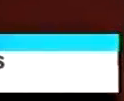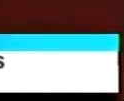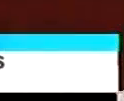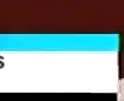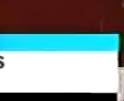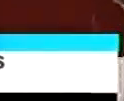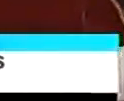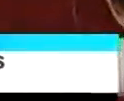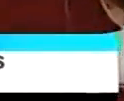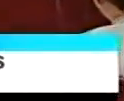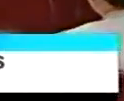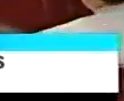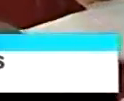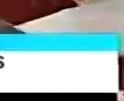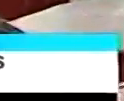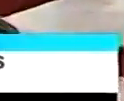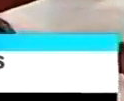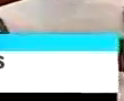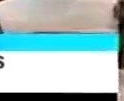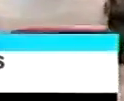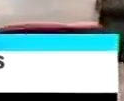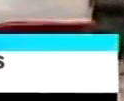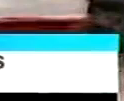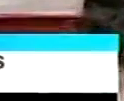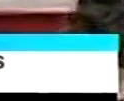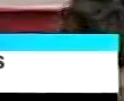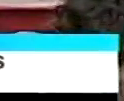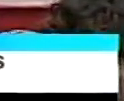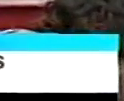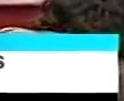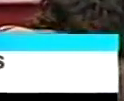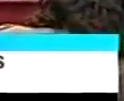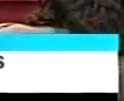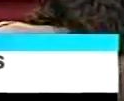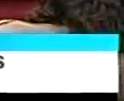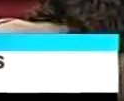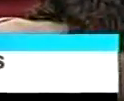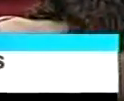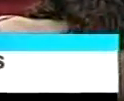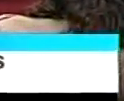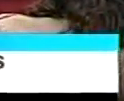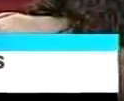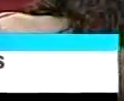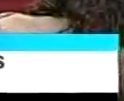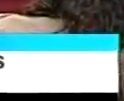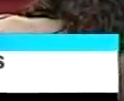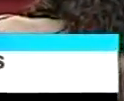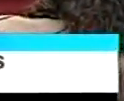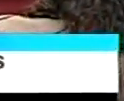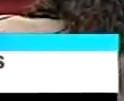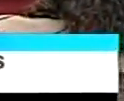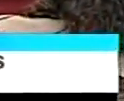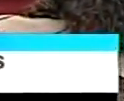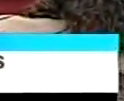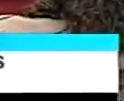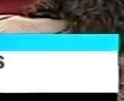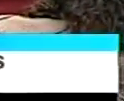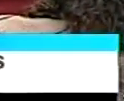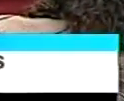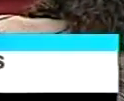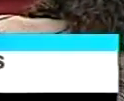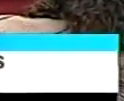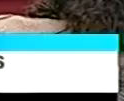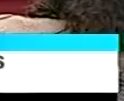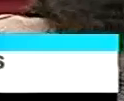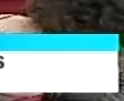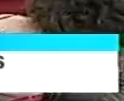Agradecemos la participación de los panelistas. Ahora invitamos al público para que puedan hacer preguntas. Para ello